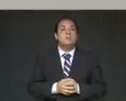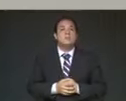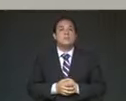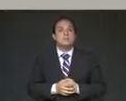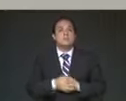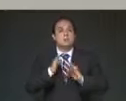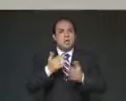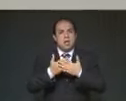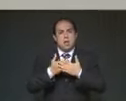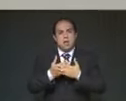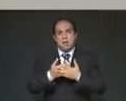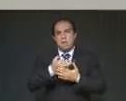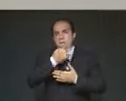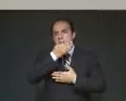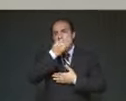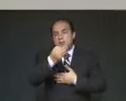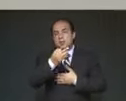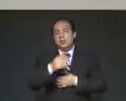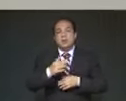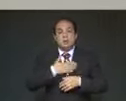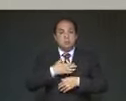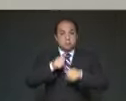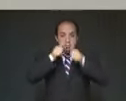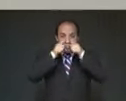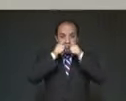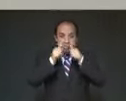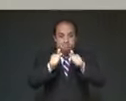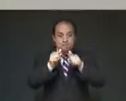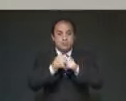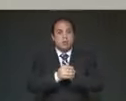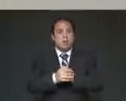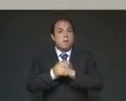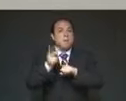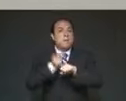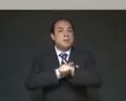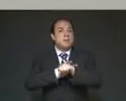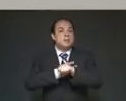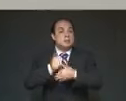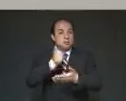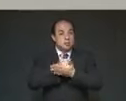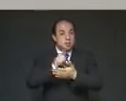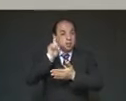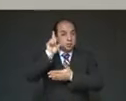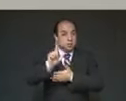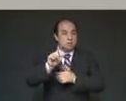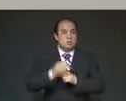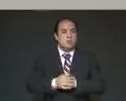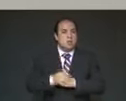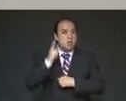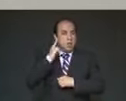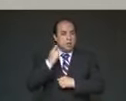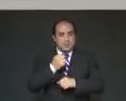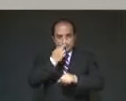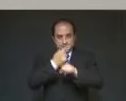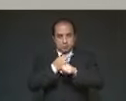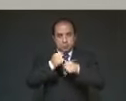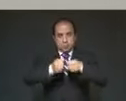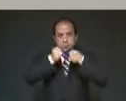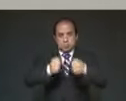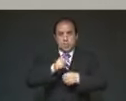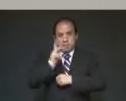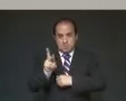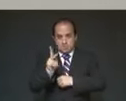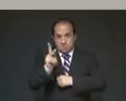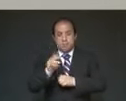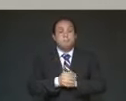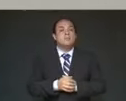estaremos informando y voy a estar, eso sí, pues muy atenta a lo que ocurre en la ciudad el día lunes. Ya escucharon ahí el secretario de Seguridad Ciudadana,